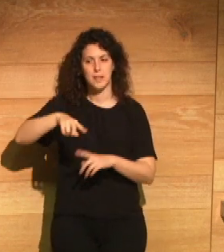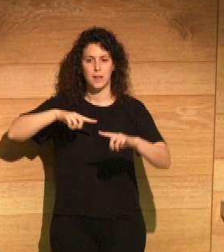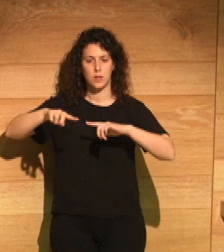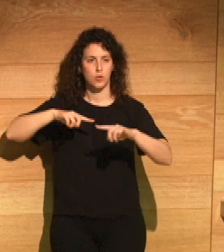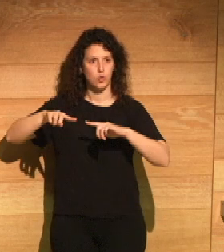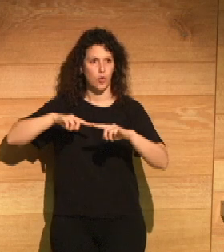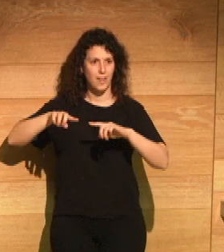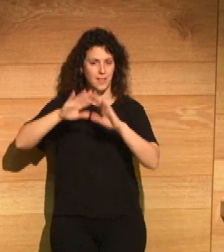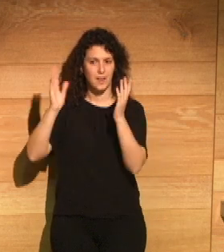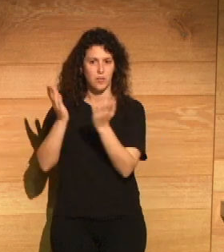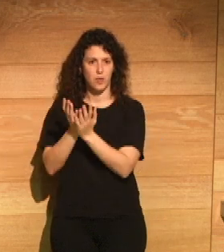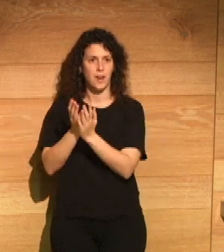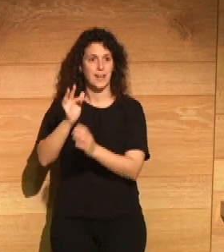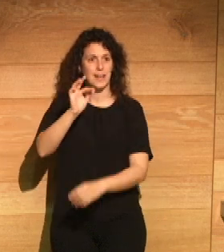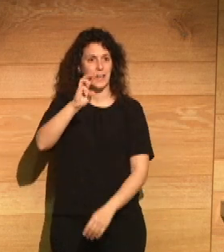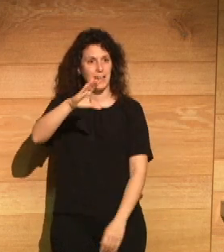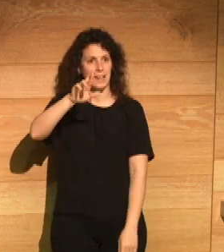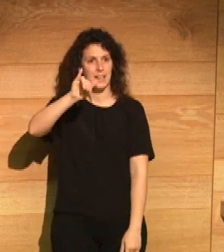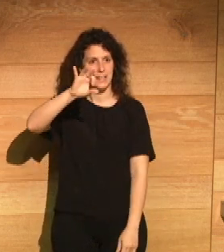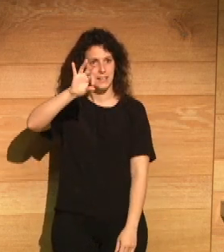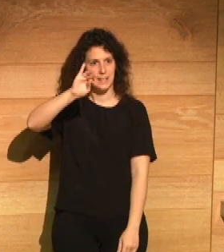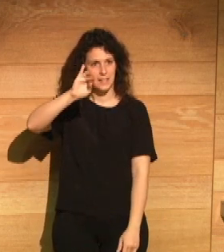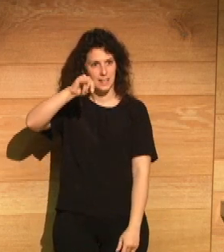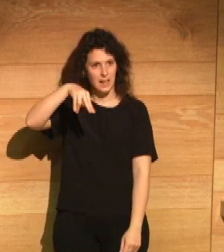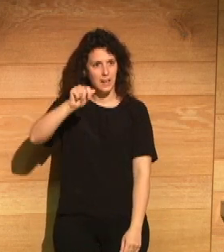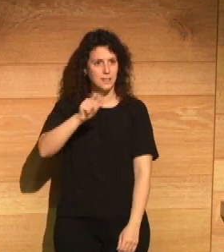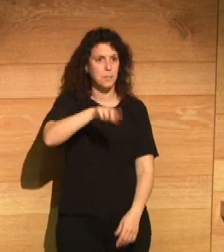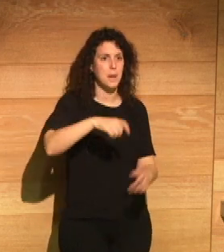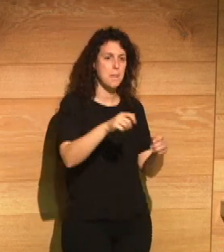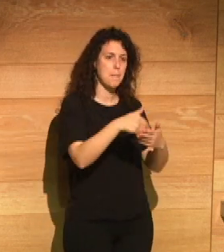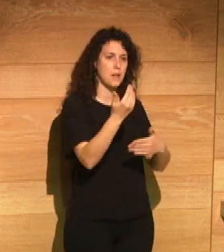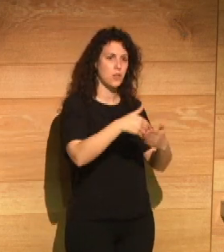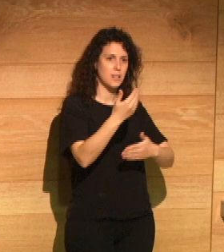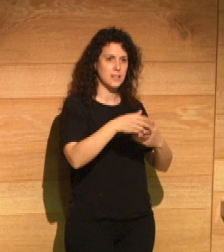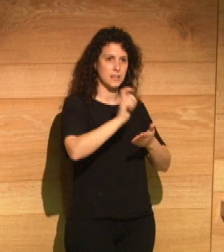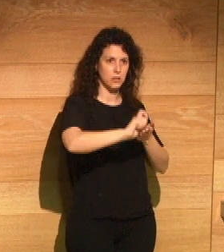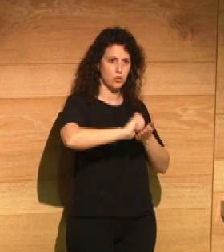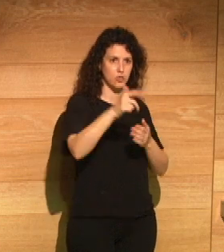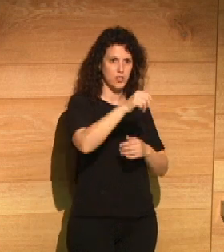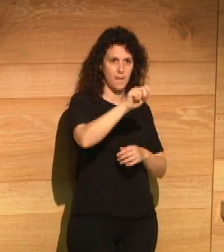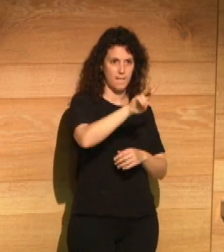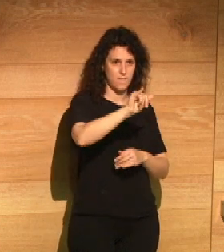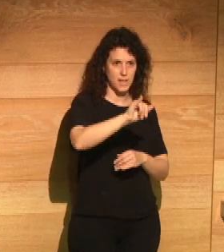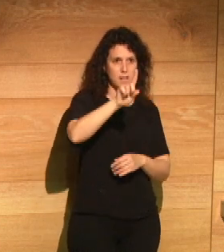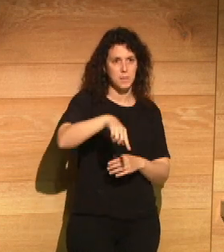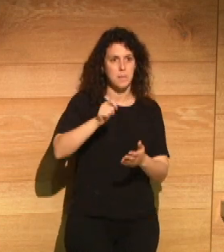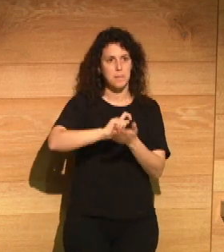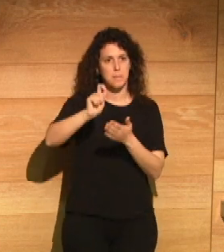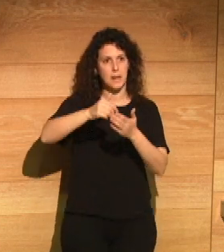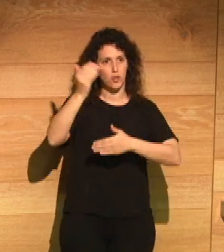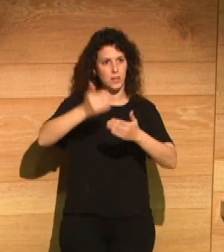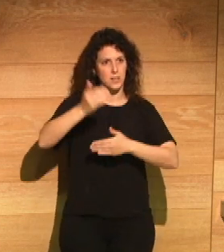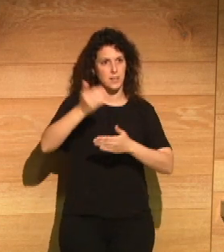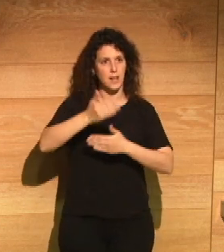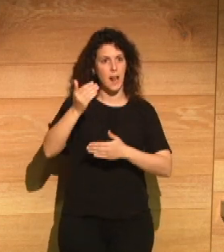Festival, Cristina Fuentes de la Roche, el periodista y escritor Xavi Allén, el periodista y librero de Noyeyú, una